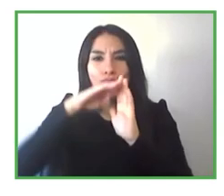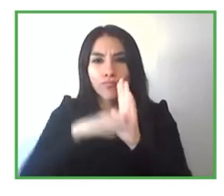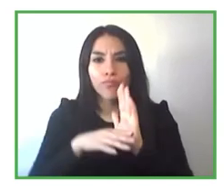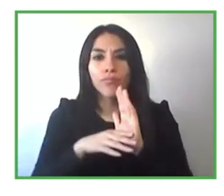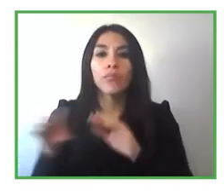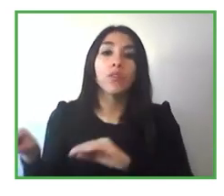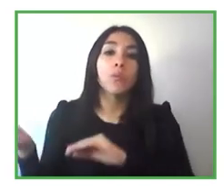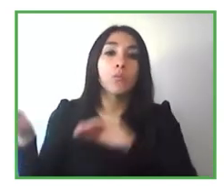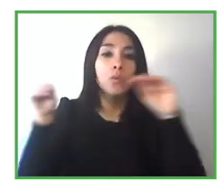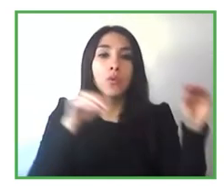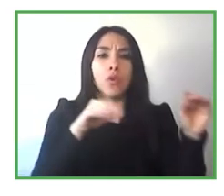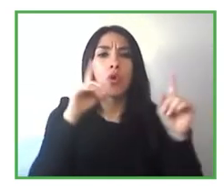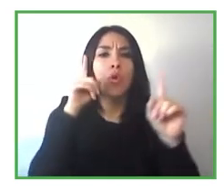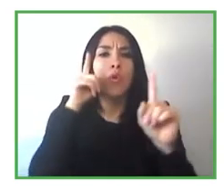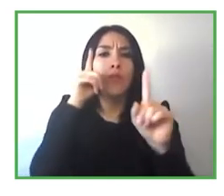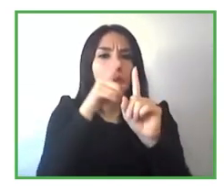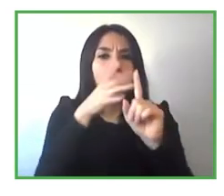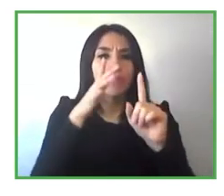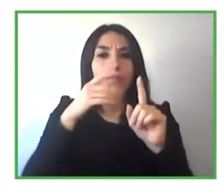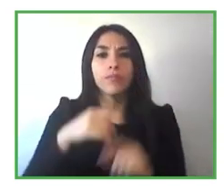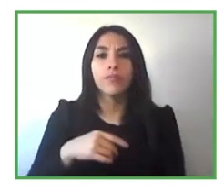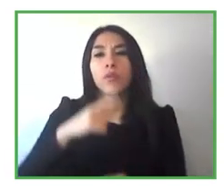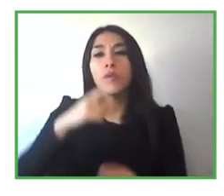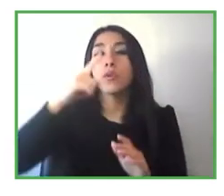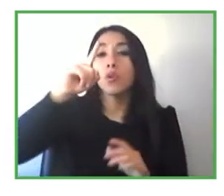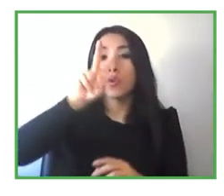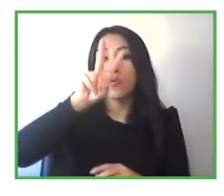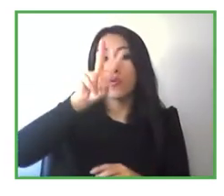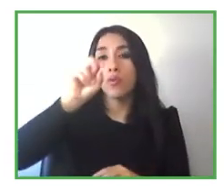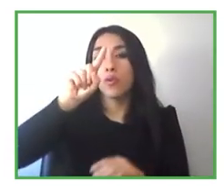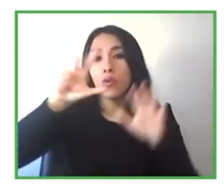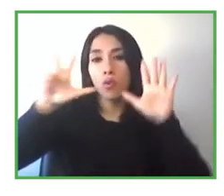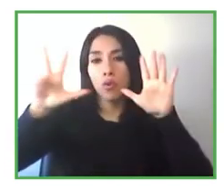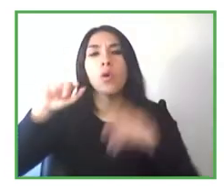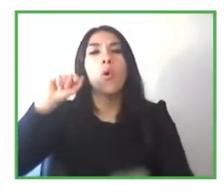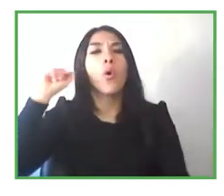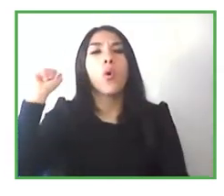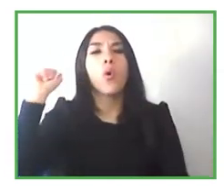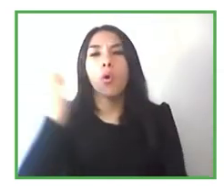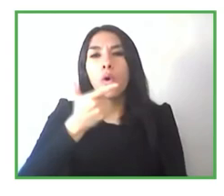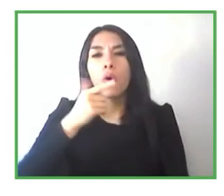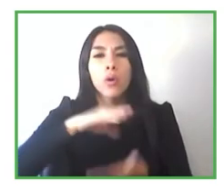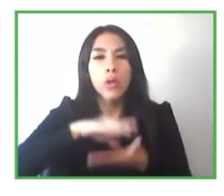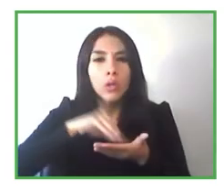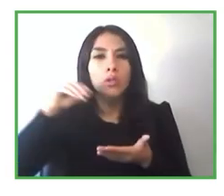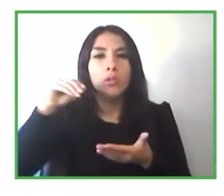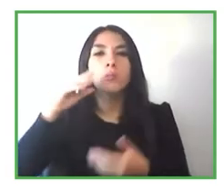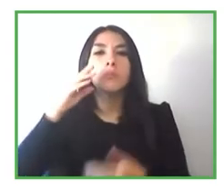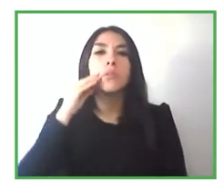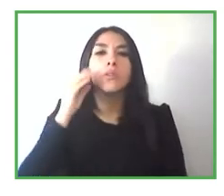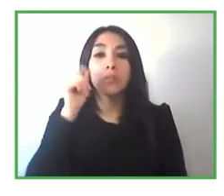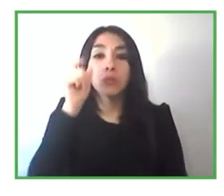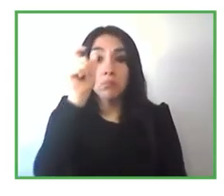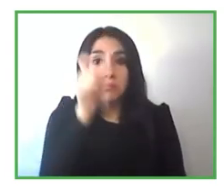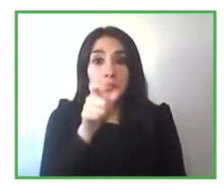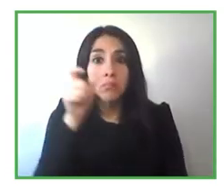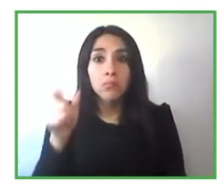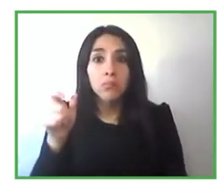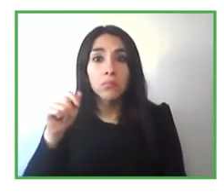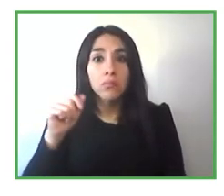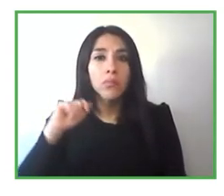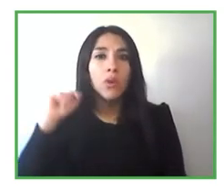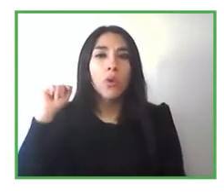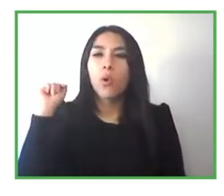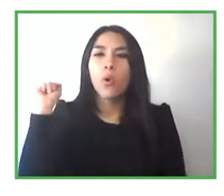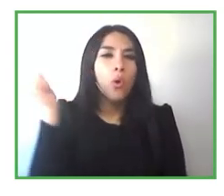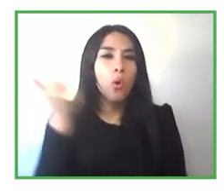2017, estábamos aprendiendo de todas las experiencias de todos los graduados y de todas las empresas. Así es que ha ido evolucionando continuamente.